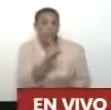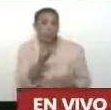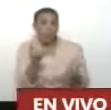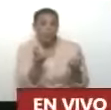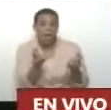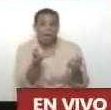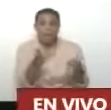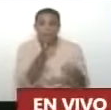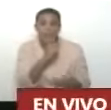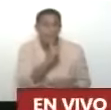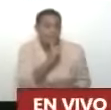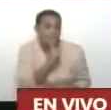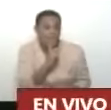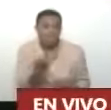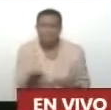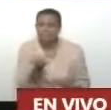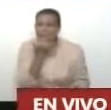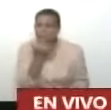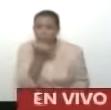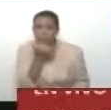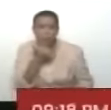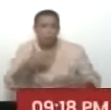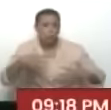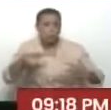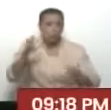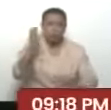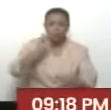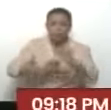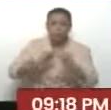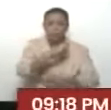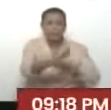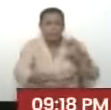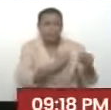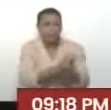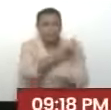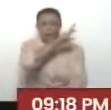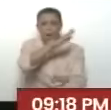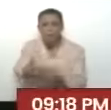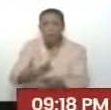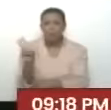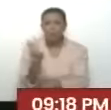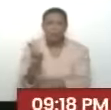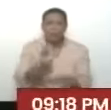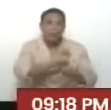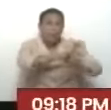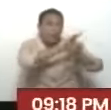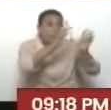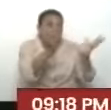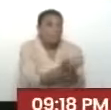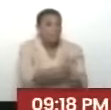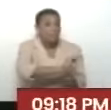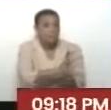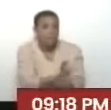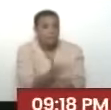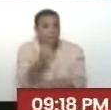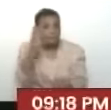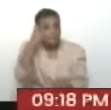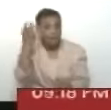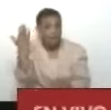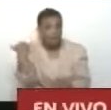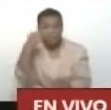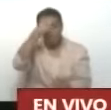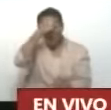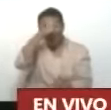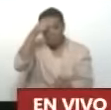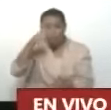los obstáculos con el tema de los ataques y agresiones internacionales. Luego vino la pandemia. Pero ayer